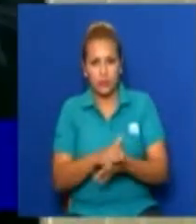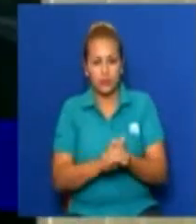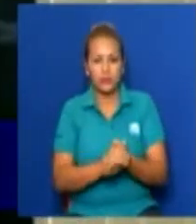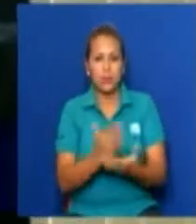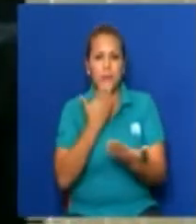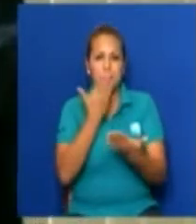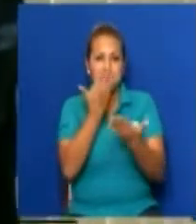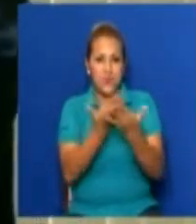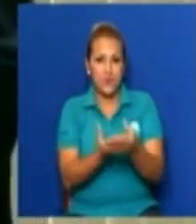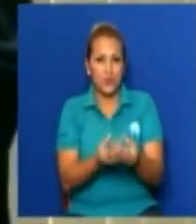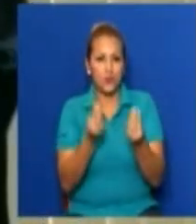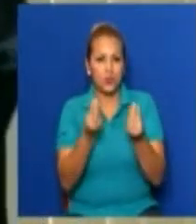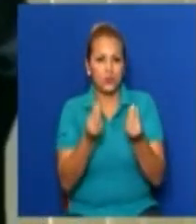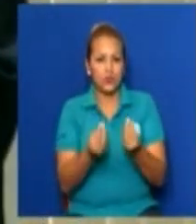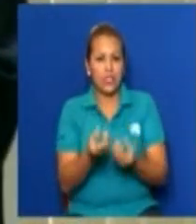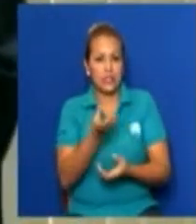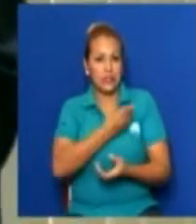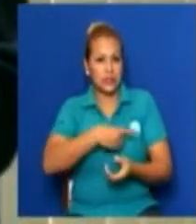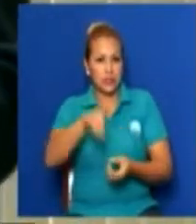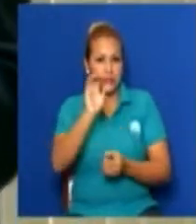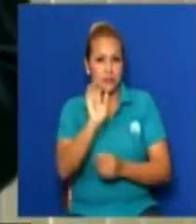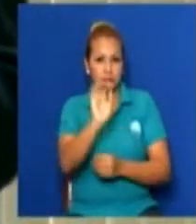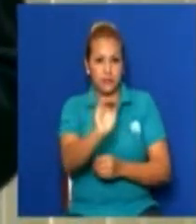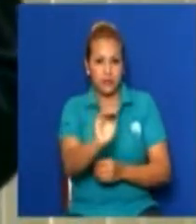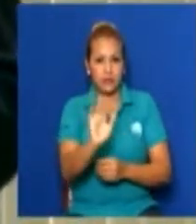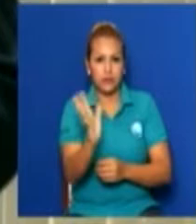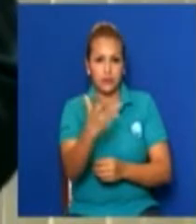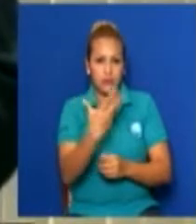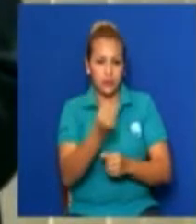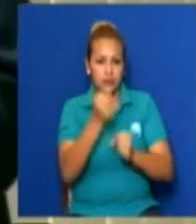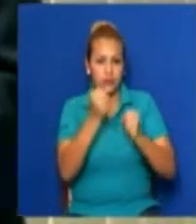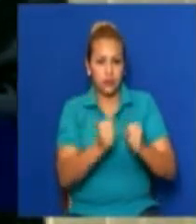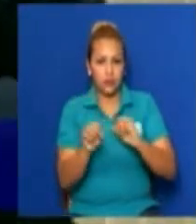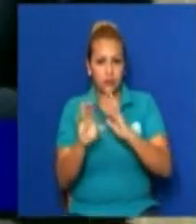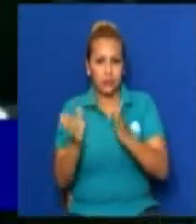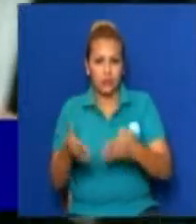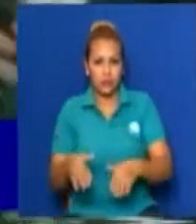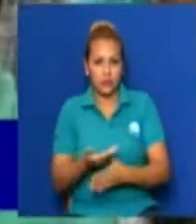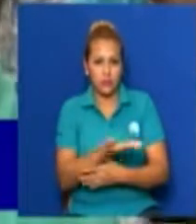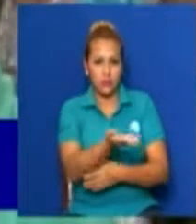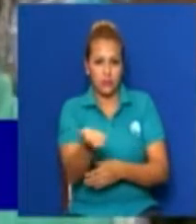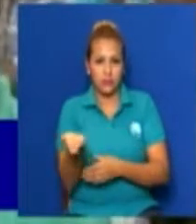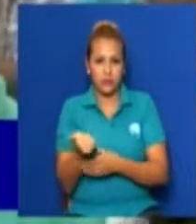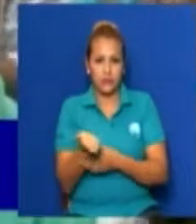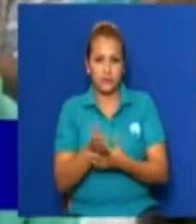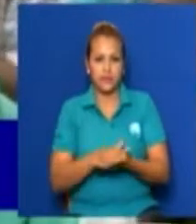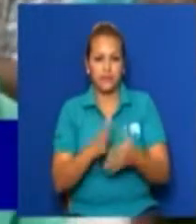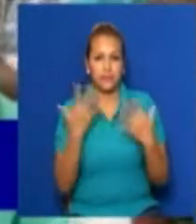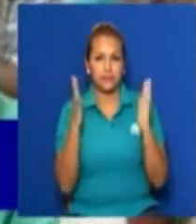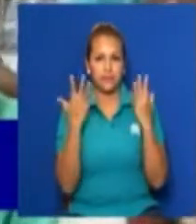Muchas gracias y que el Señor los bendiga a todas y todos ustedes.